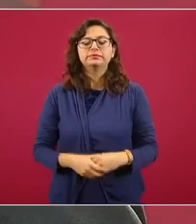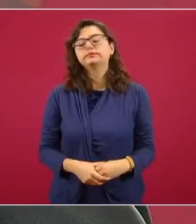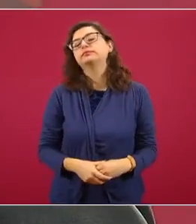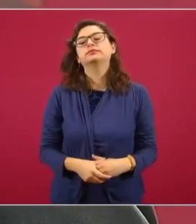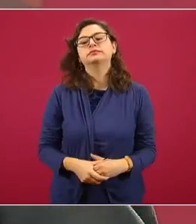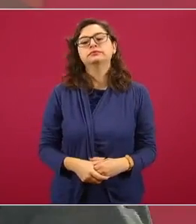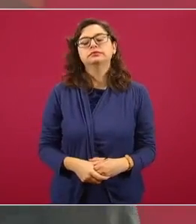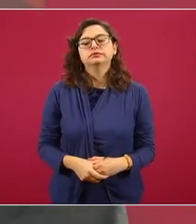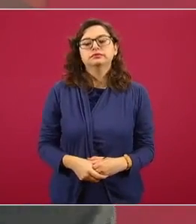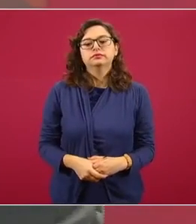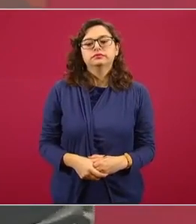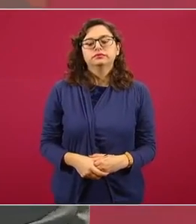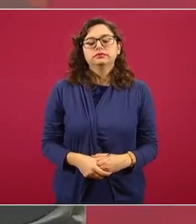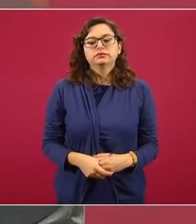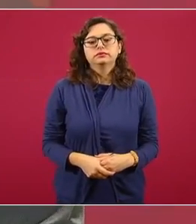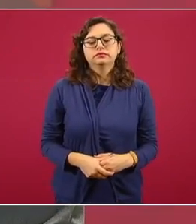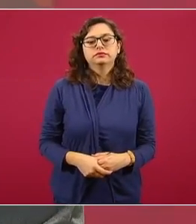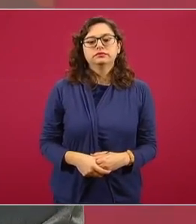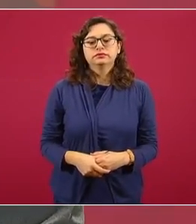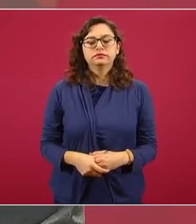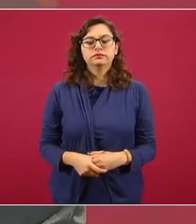Nada de